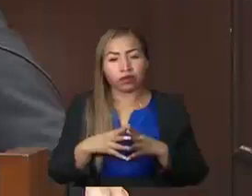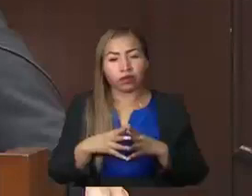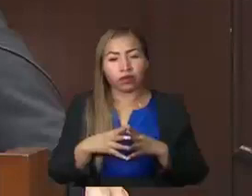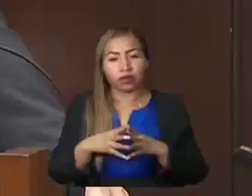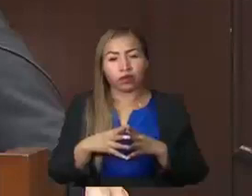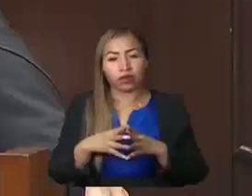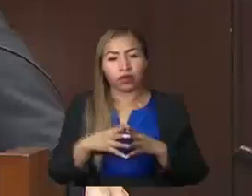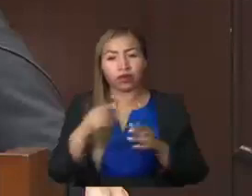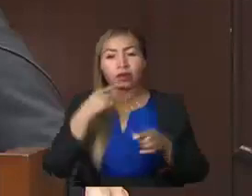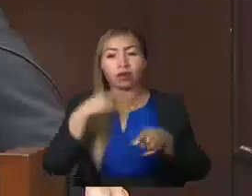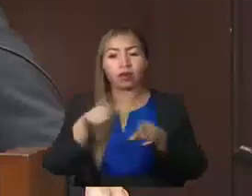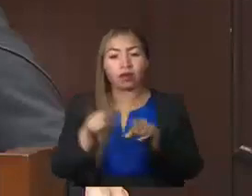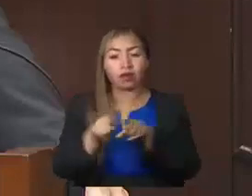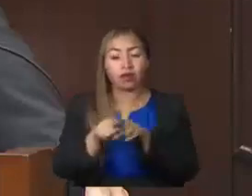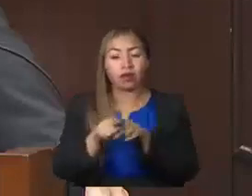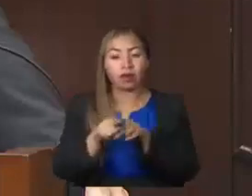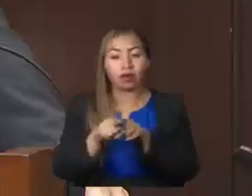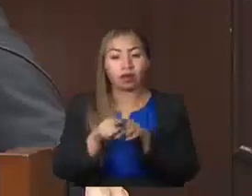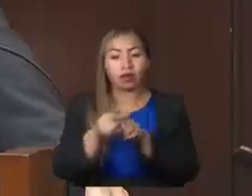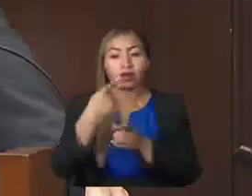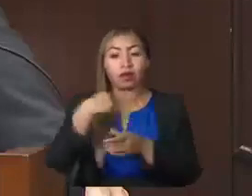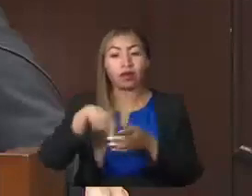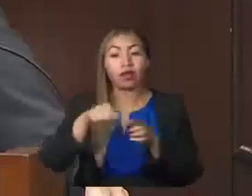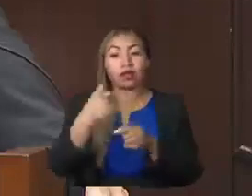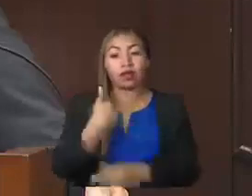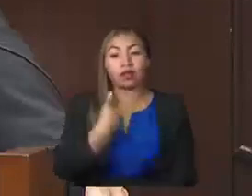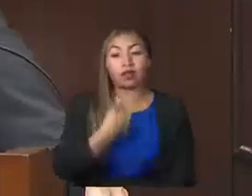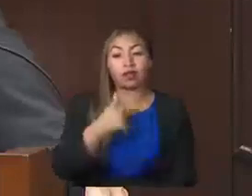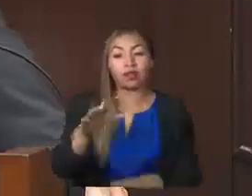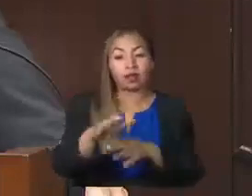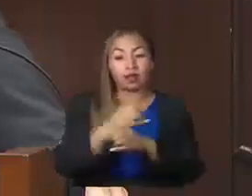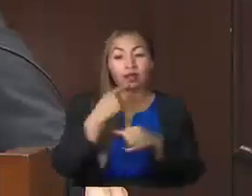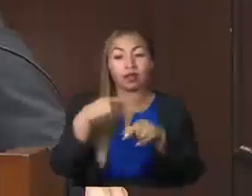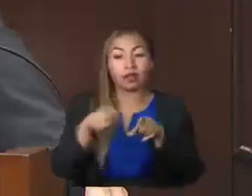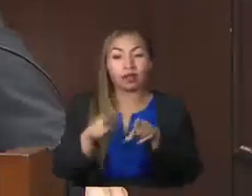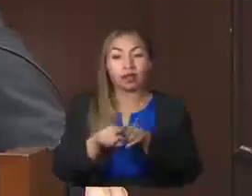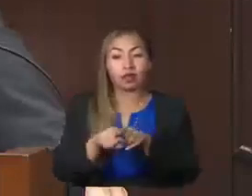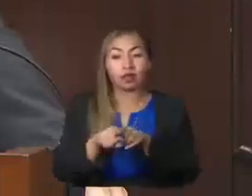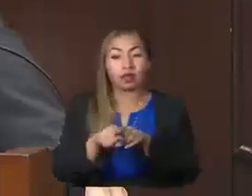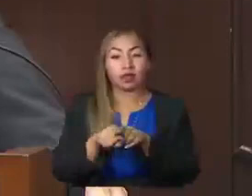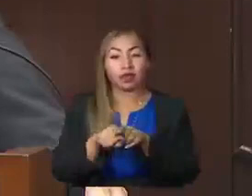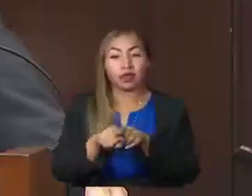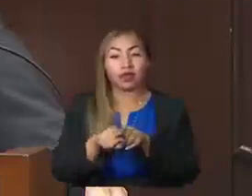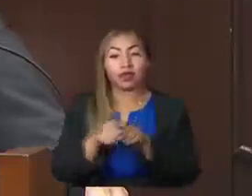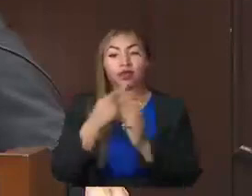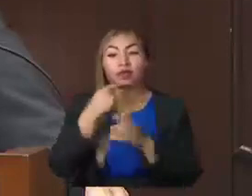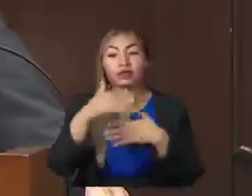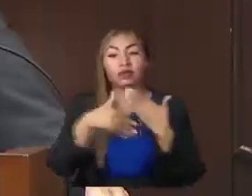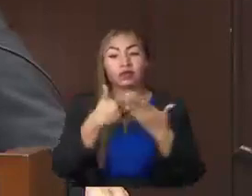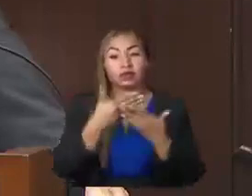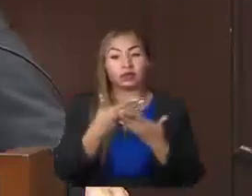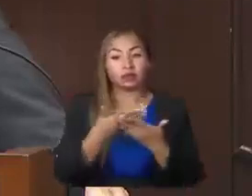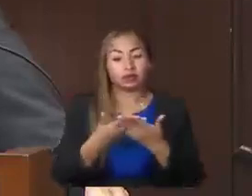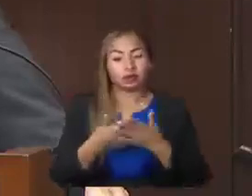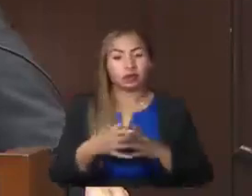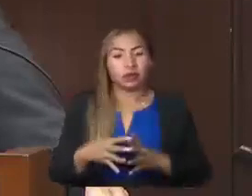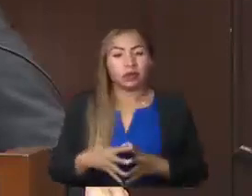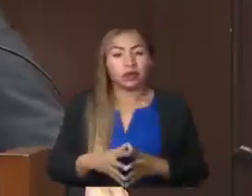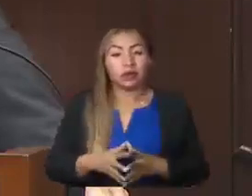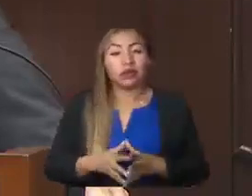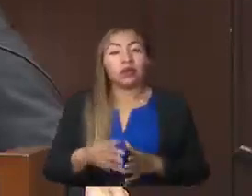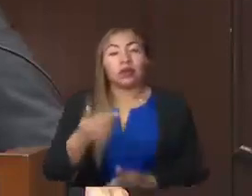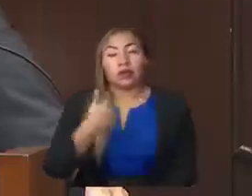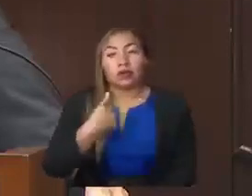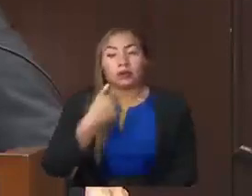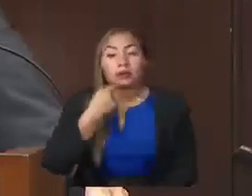es una deuda que tenemos que saldar para las presentes y futuras generaciones, y aún tenemos